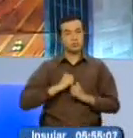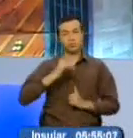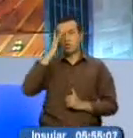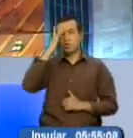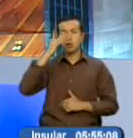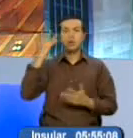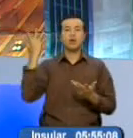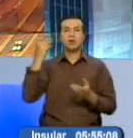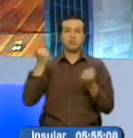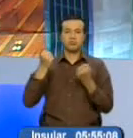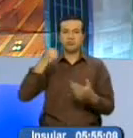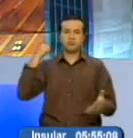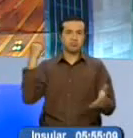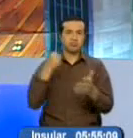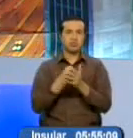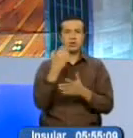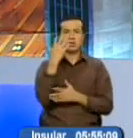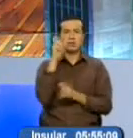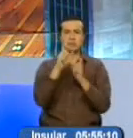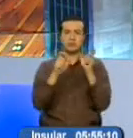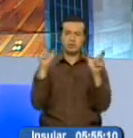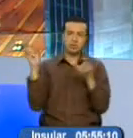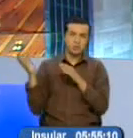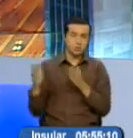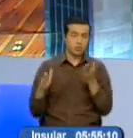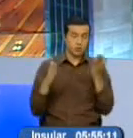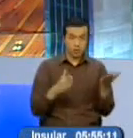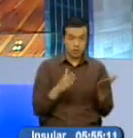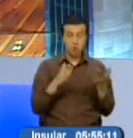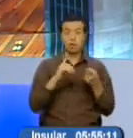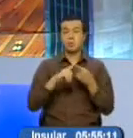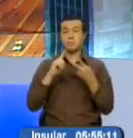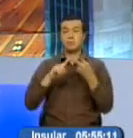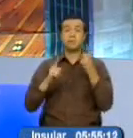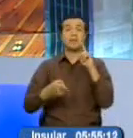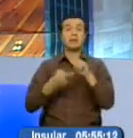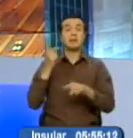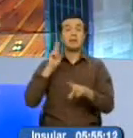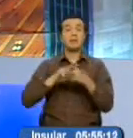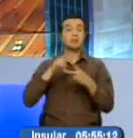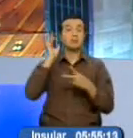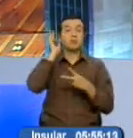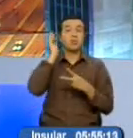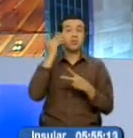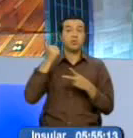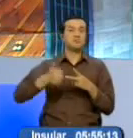el accidente de tránsito que dejó 15 personas muertas, mientras que por primera vez una mujer